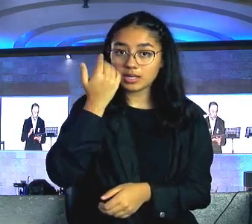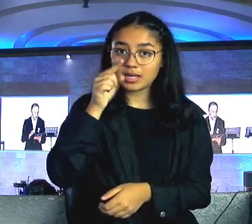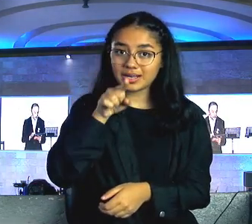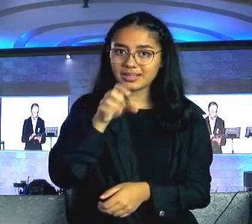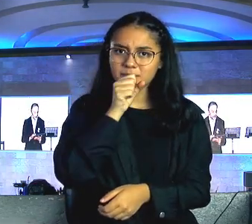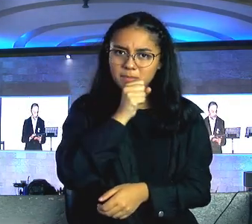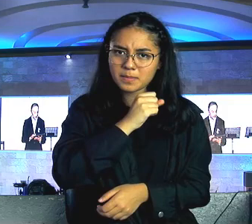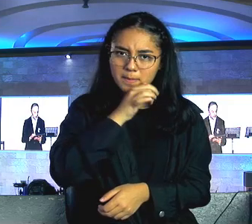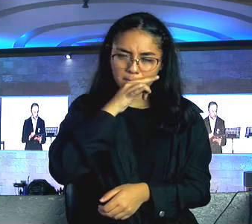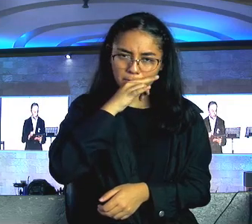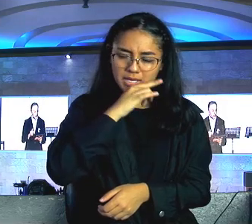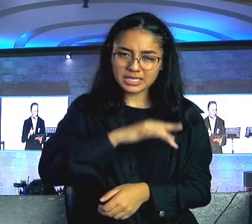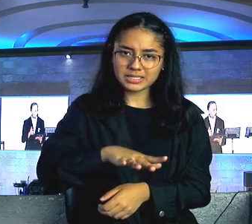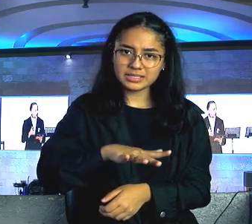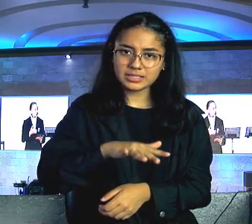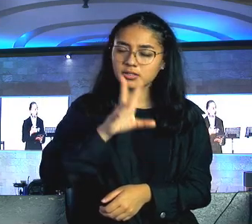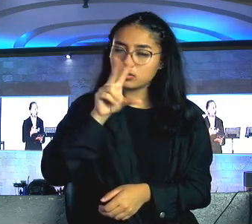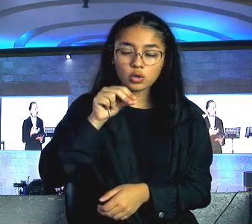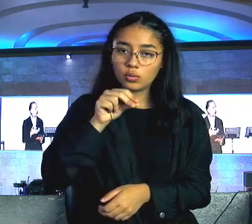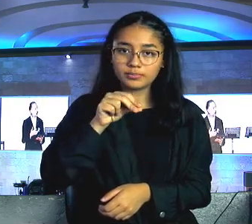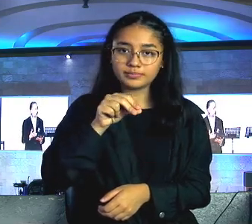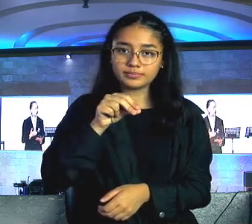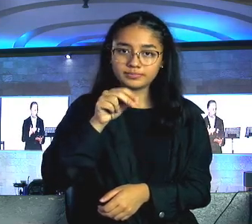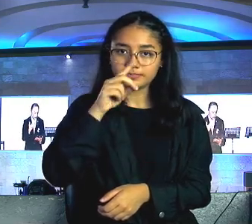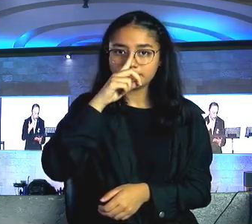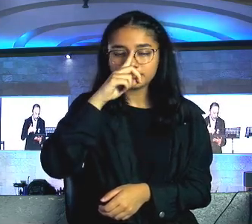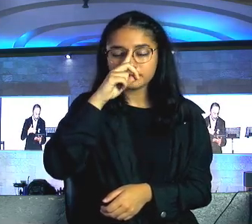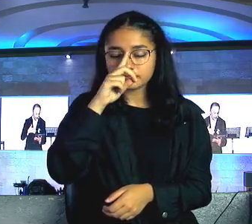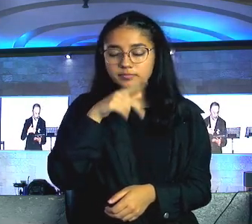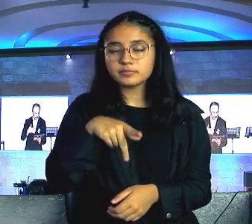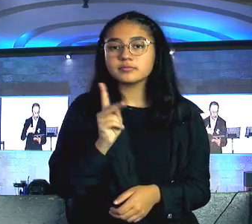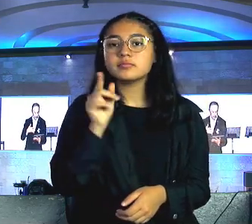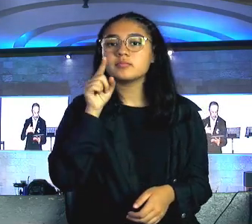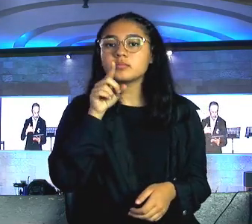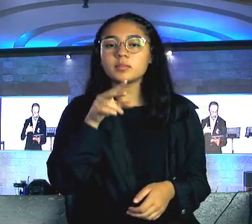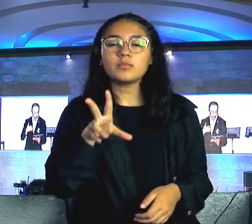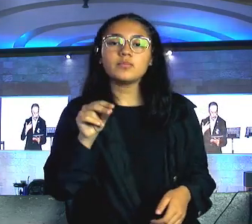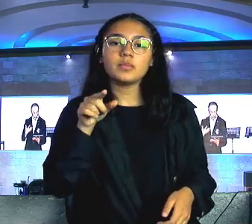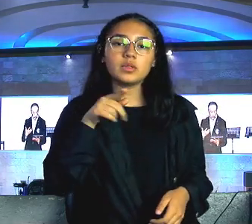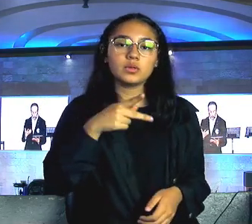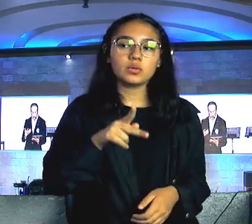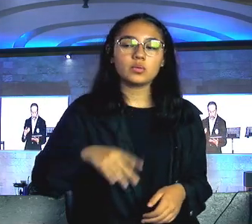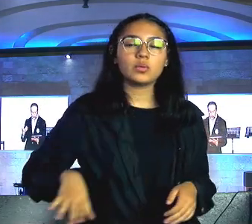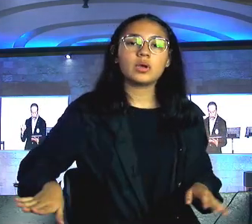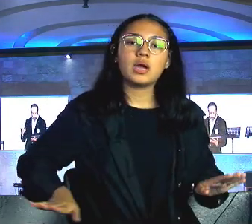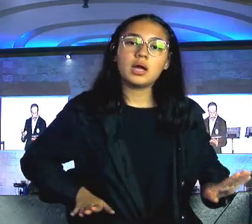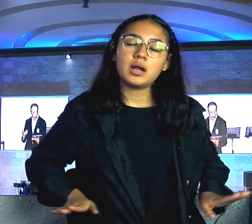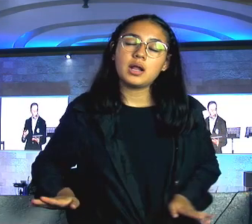Pero es aquí donde tenemos que entender, ni tu carácter ni